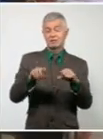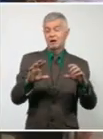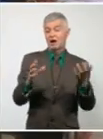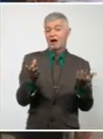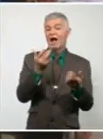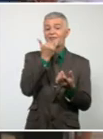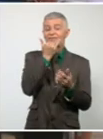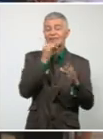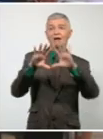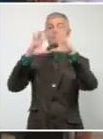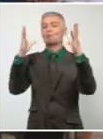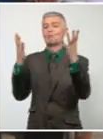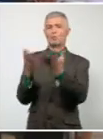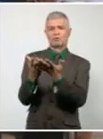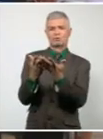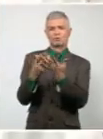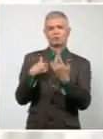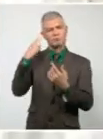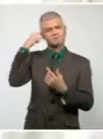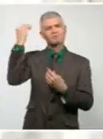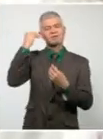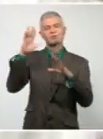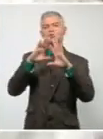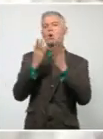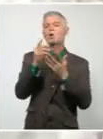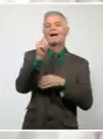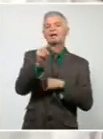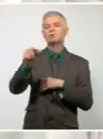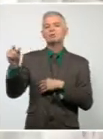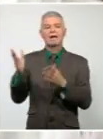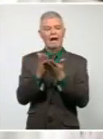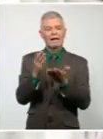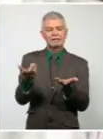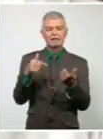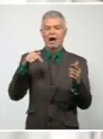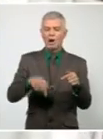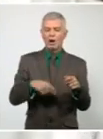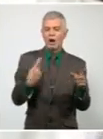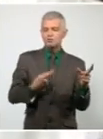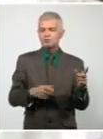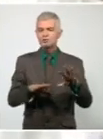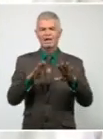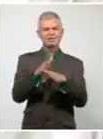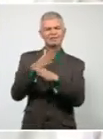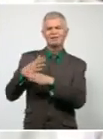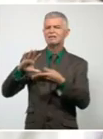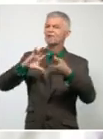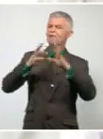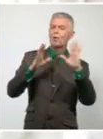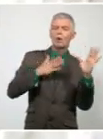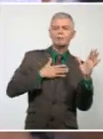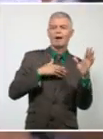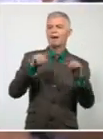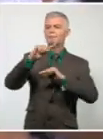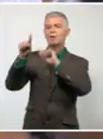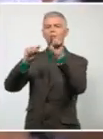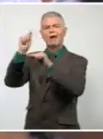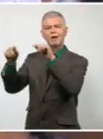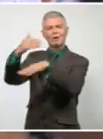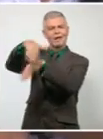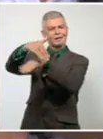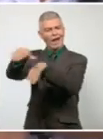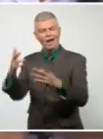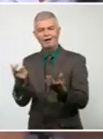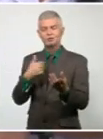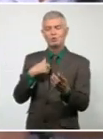y que pienso que para todos los estudiantes que están en casa y que se están enfrentando de otra forma, que es pesquisando, les digo que